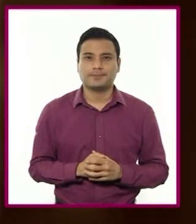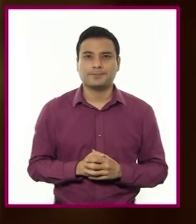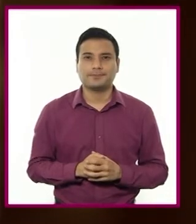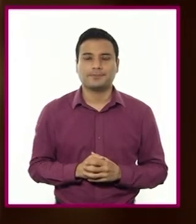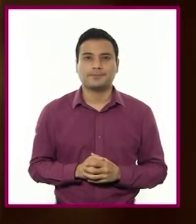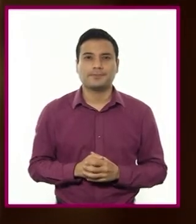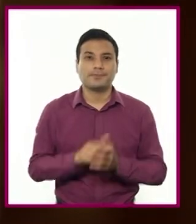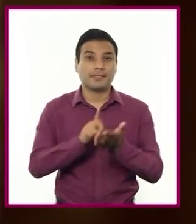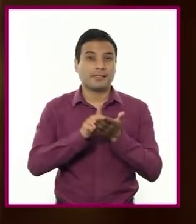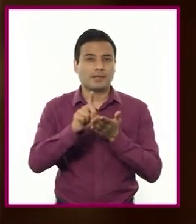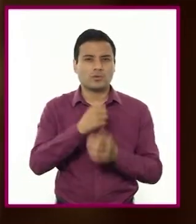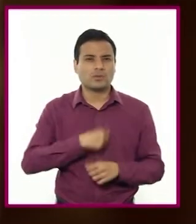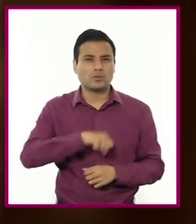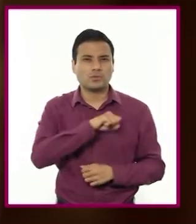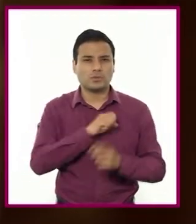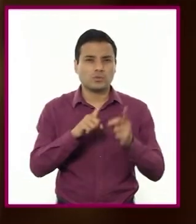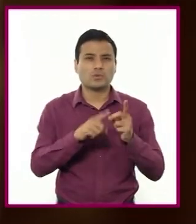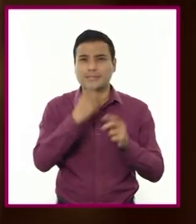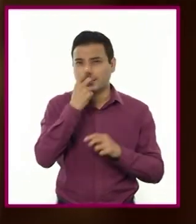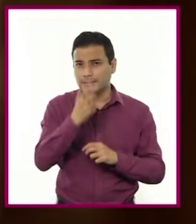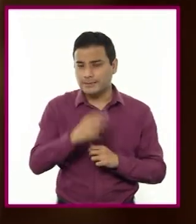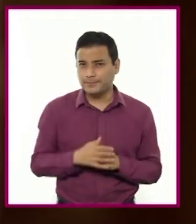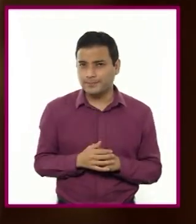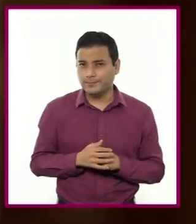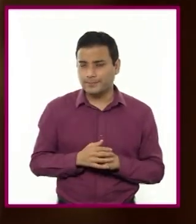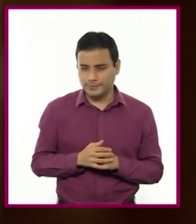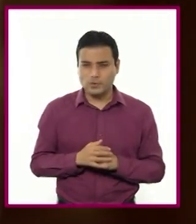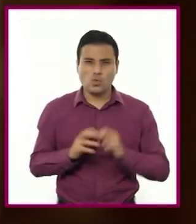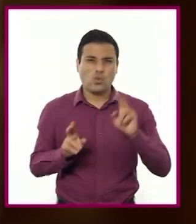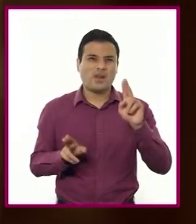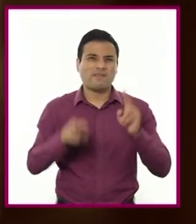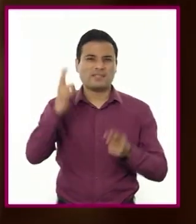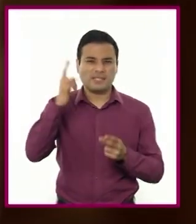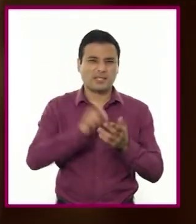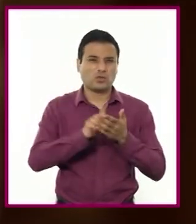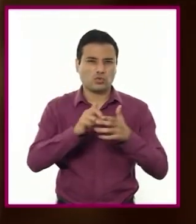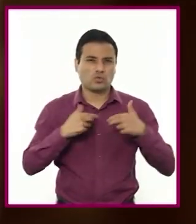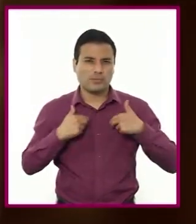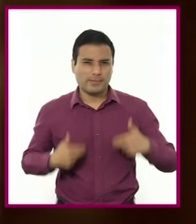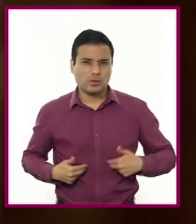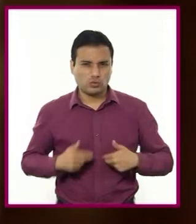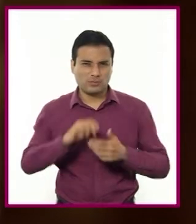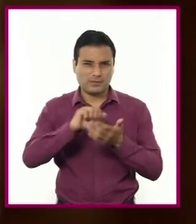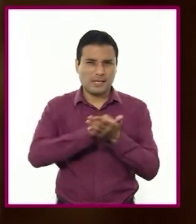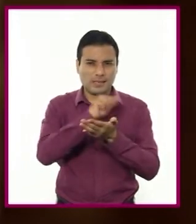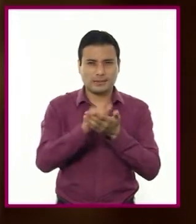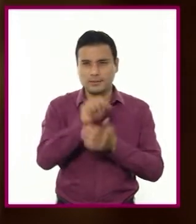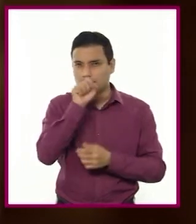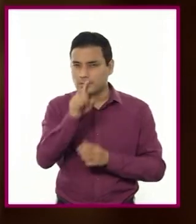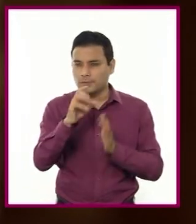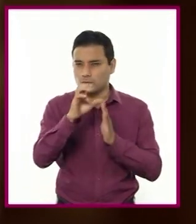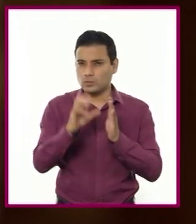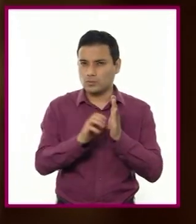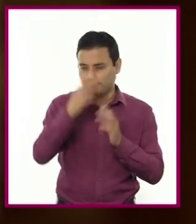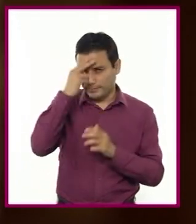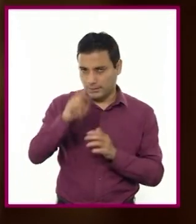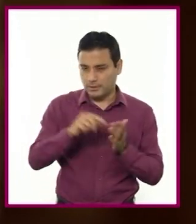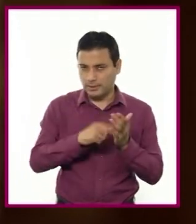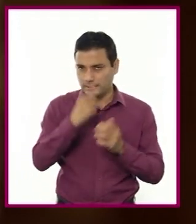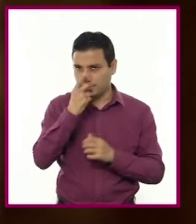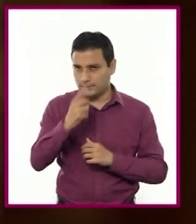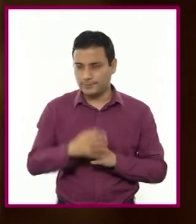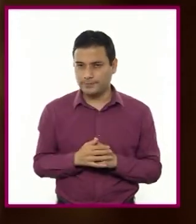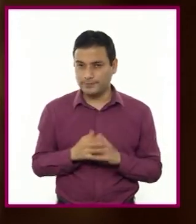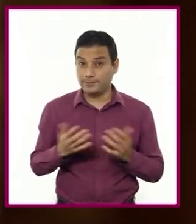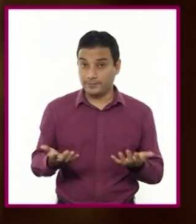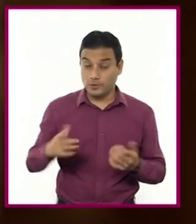salud está plasmado en la Declaración Universal de los Derechos Humanos y en la Constitución mexicana, por lo que es una obligación